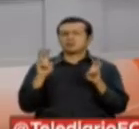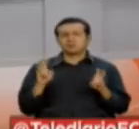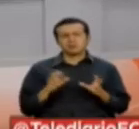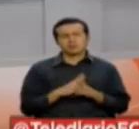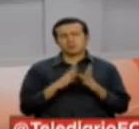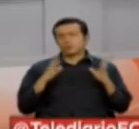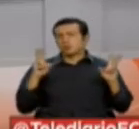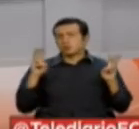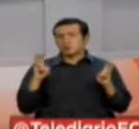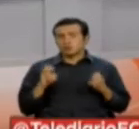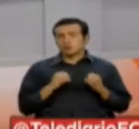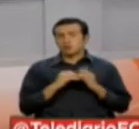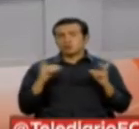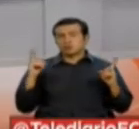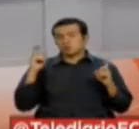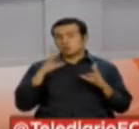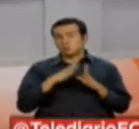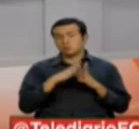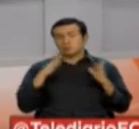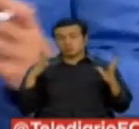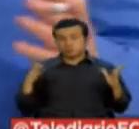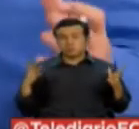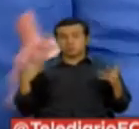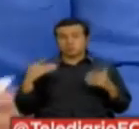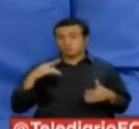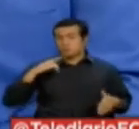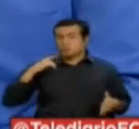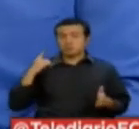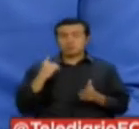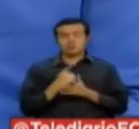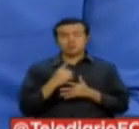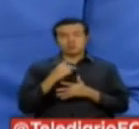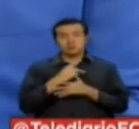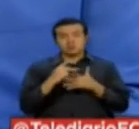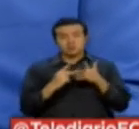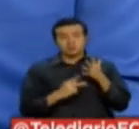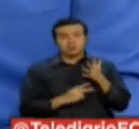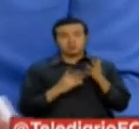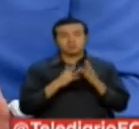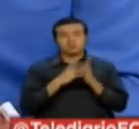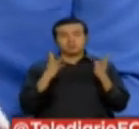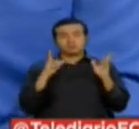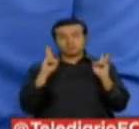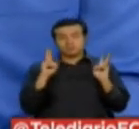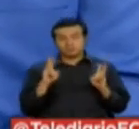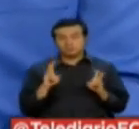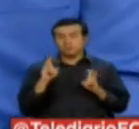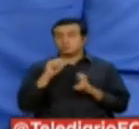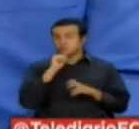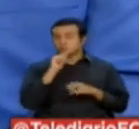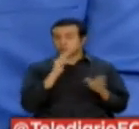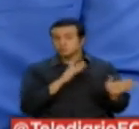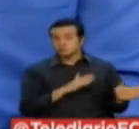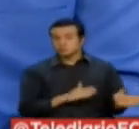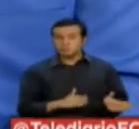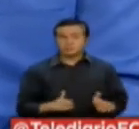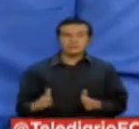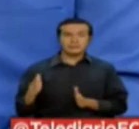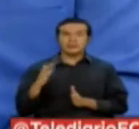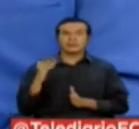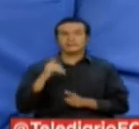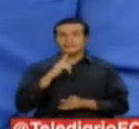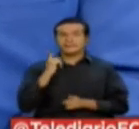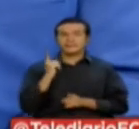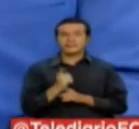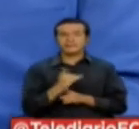es un tema complejísimo, cargado además de aspectos todos importantes, pero si algo define el